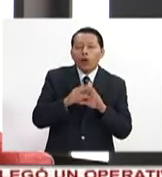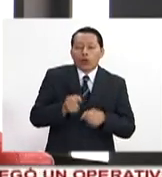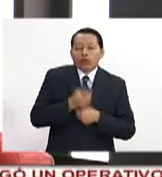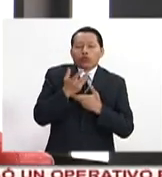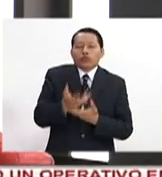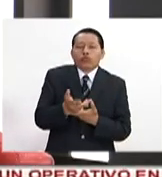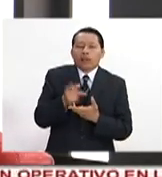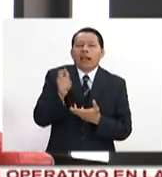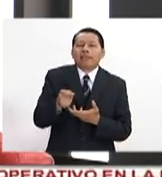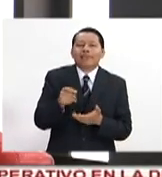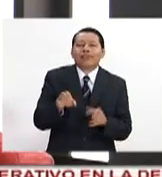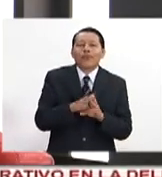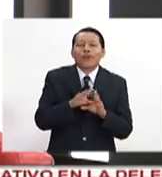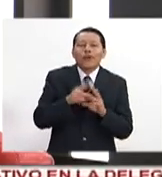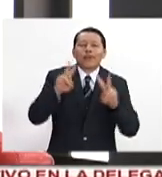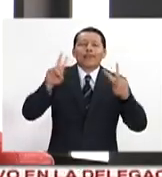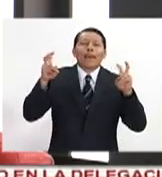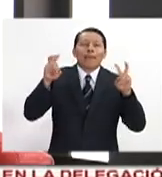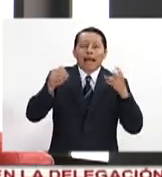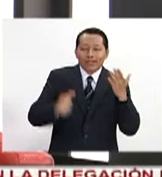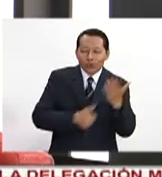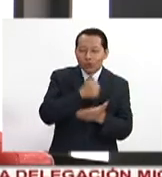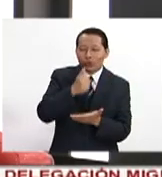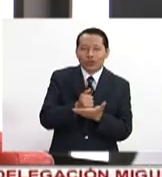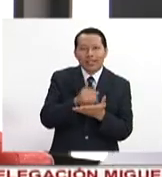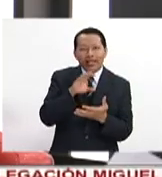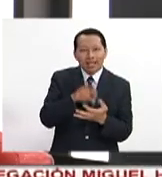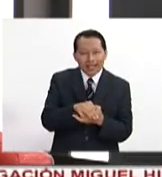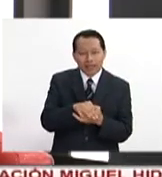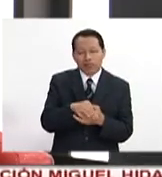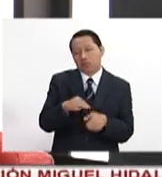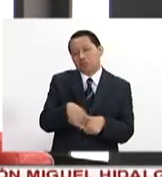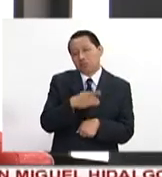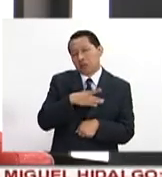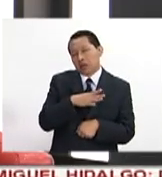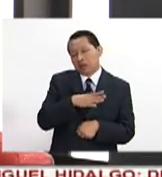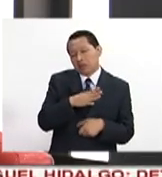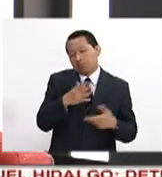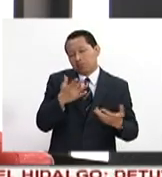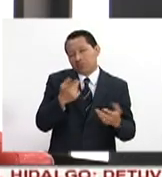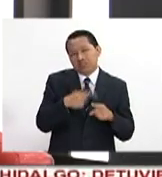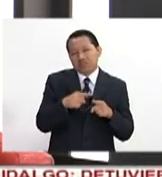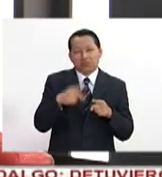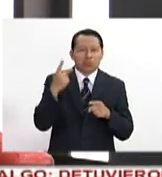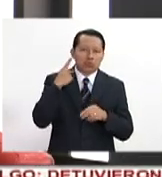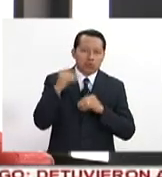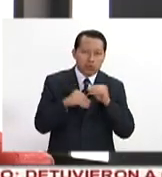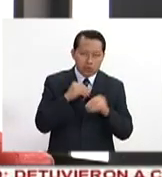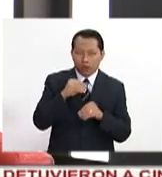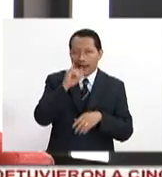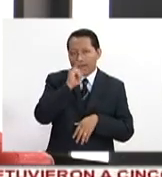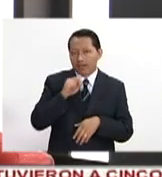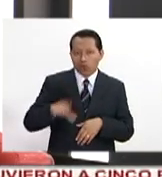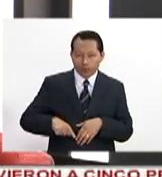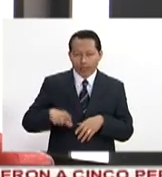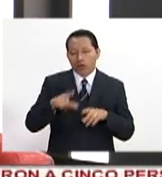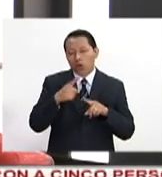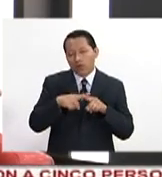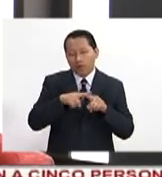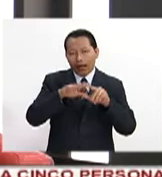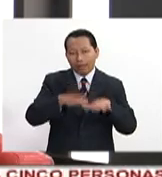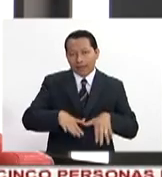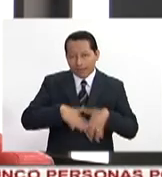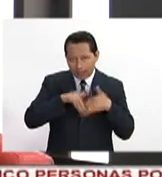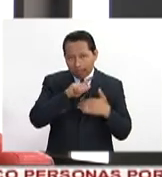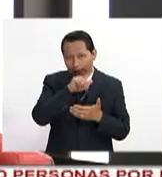desde pequeños. En este sentido, siempre las políticas públicas que se diseñan a través de, ya sea la Jefatura de Gobierno o la propia Asamblea Legislativa, se